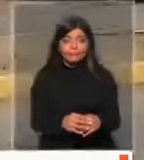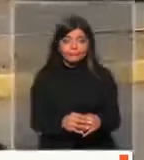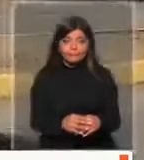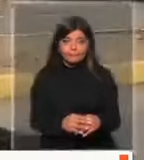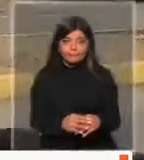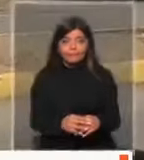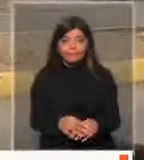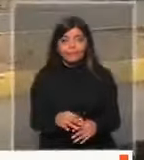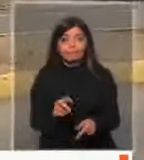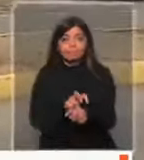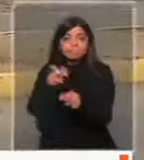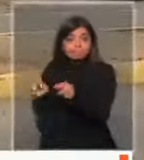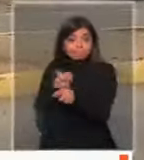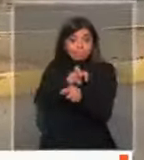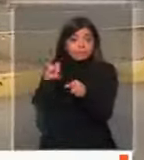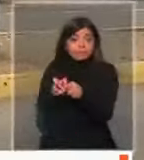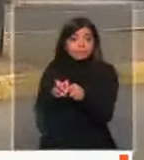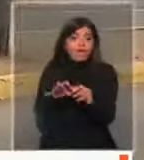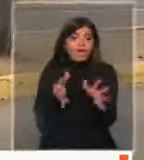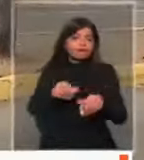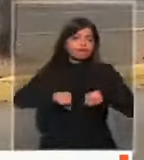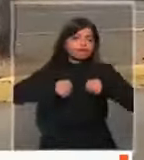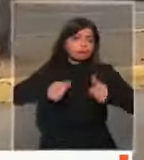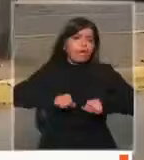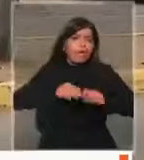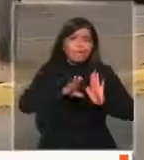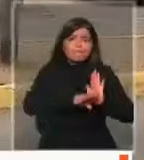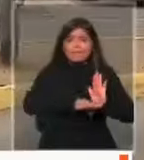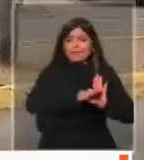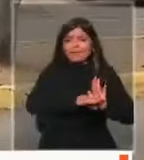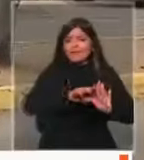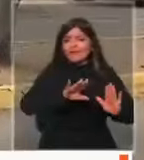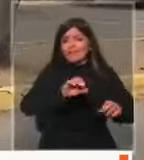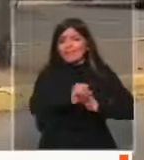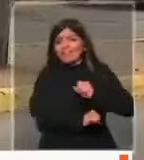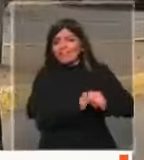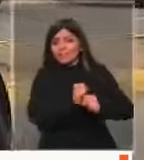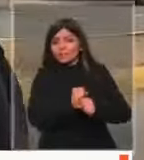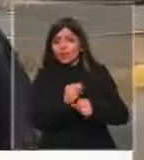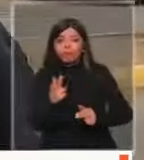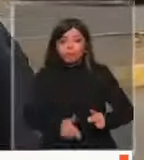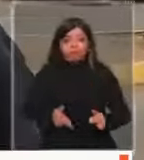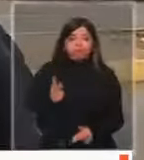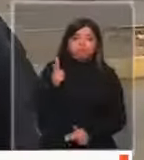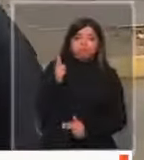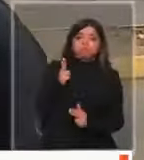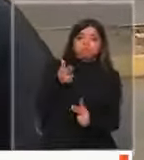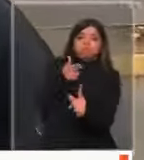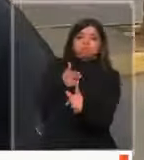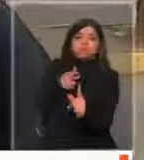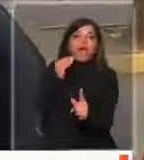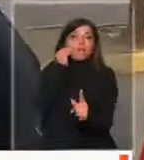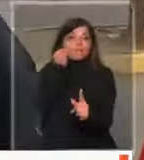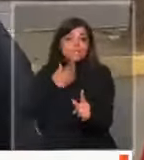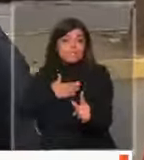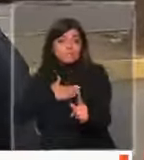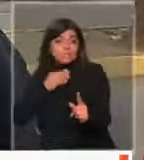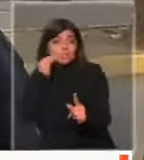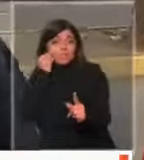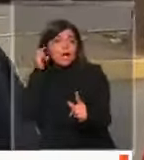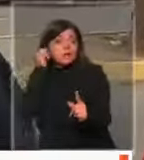Y se bajaron los individuos, eran cabros de menores de edad, con pistola en sus manos, y apuntaron a mi nieta en la